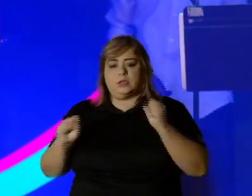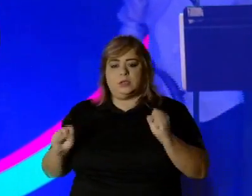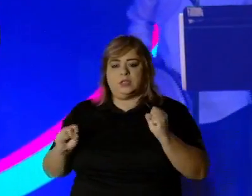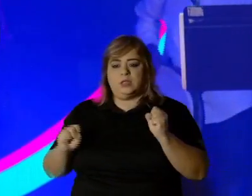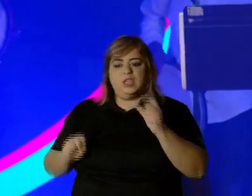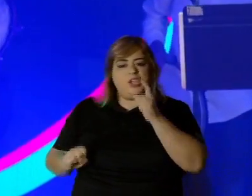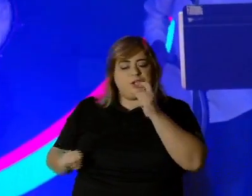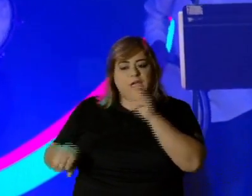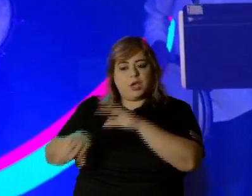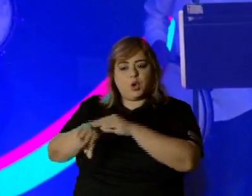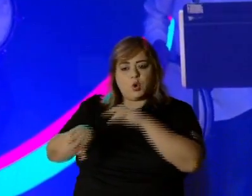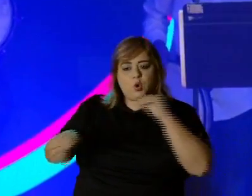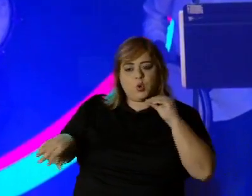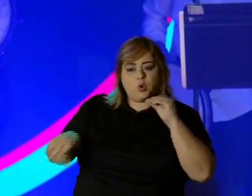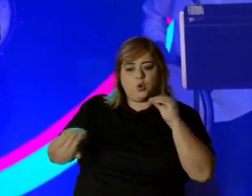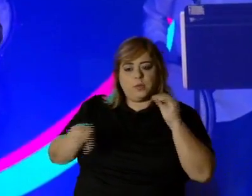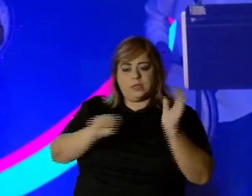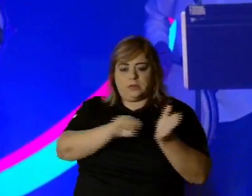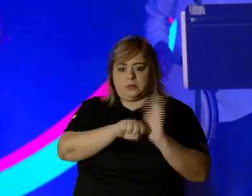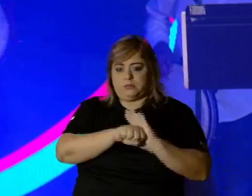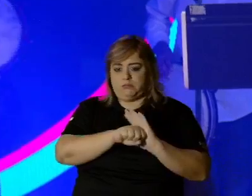aquí?